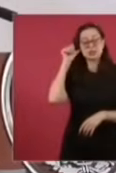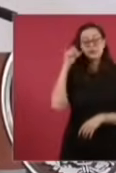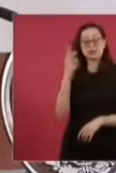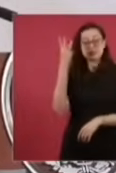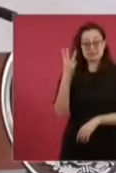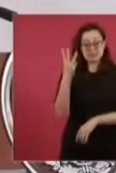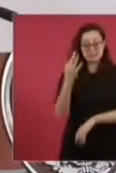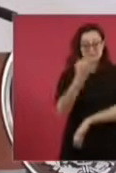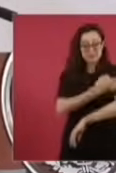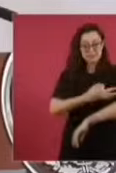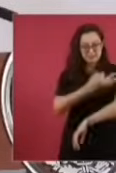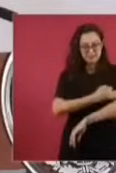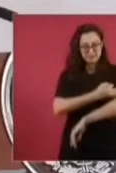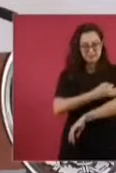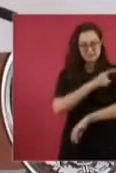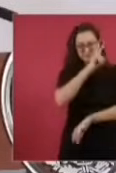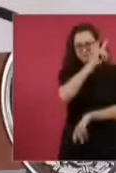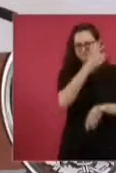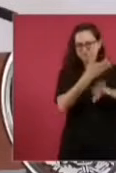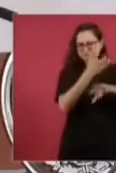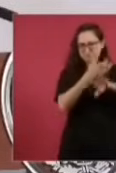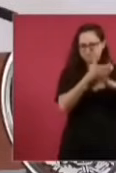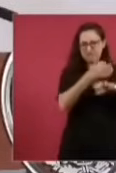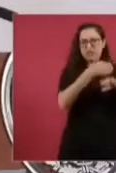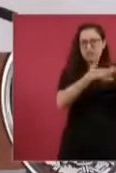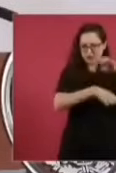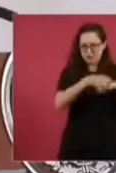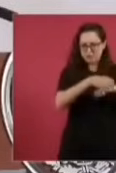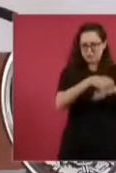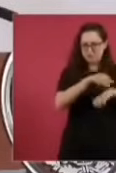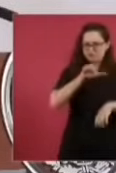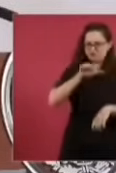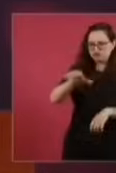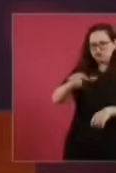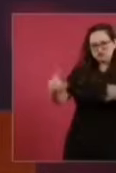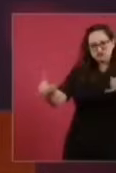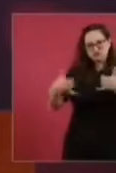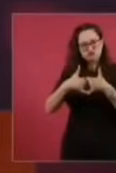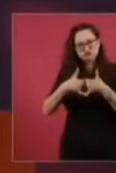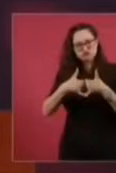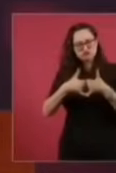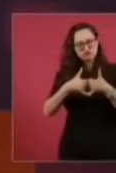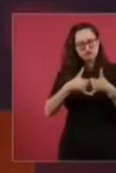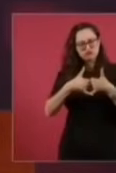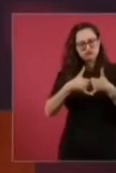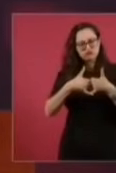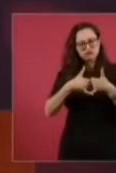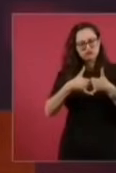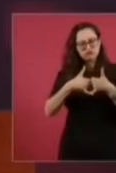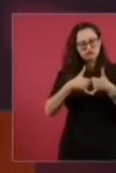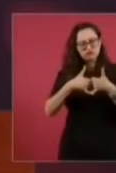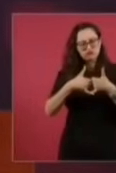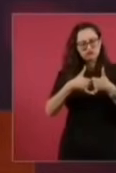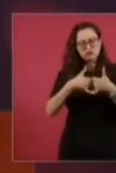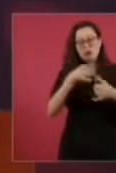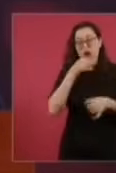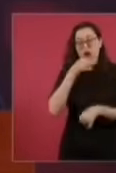una llamada de la Embajada de los Estados Unidos en México, donde se